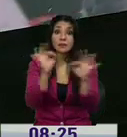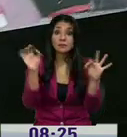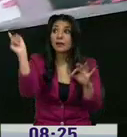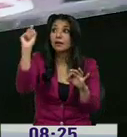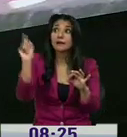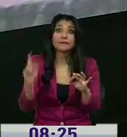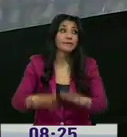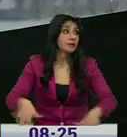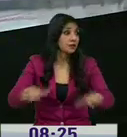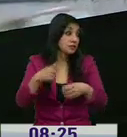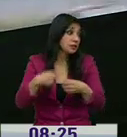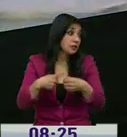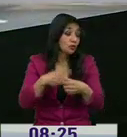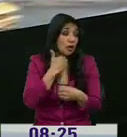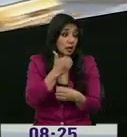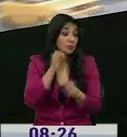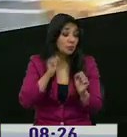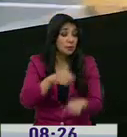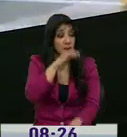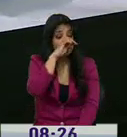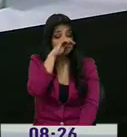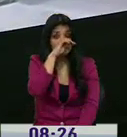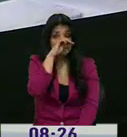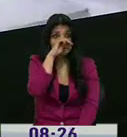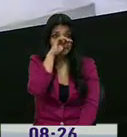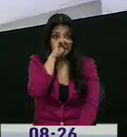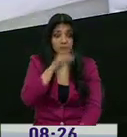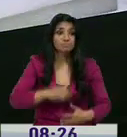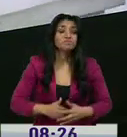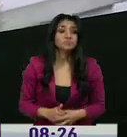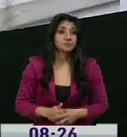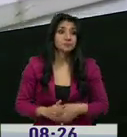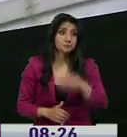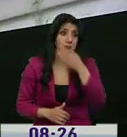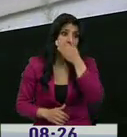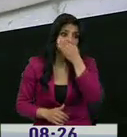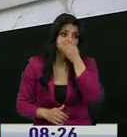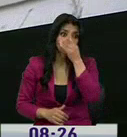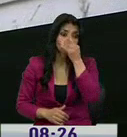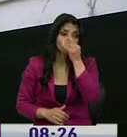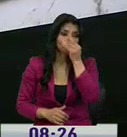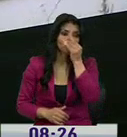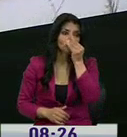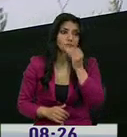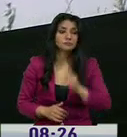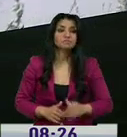los grafitis la ciudad o los tachones y el otro tema. Muchos de ellos...